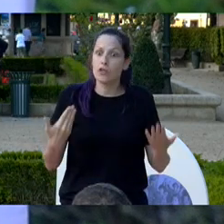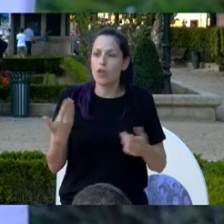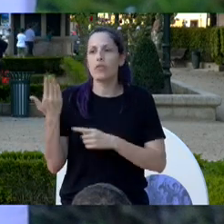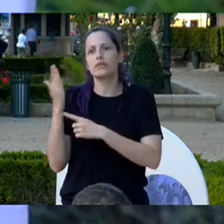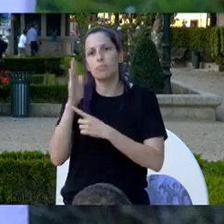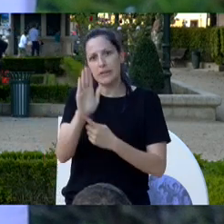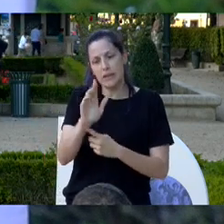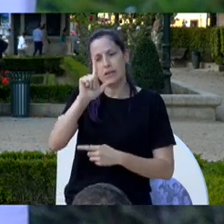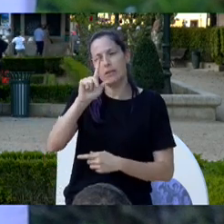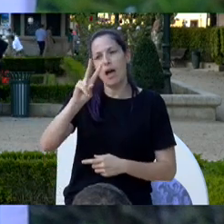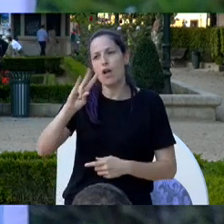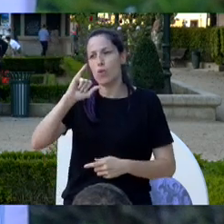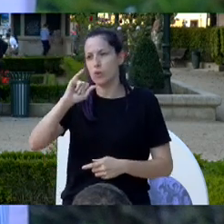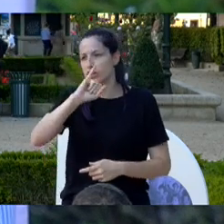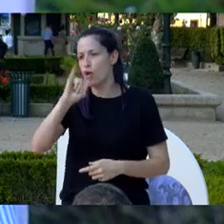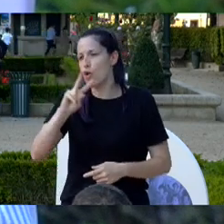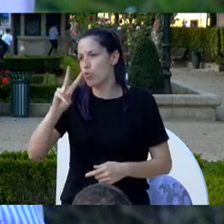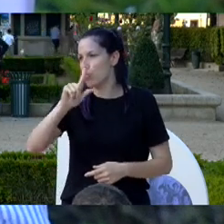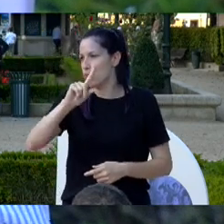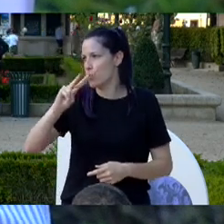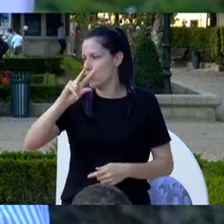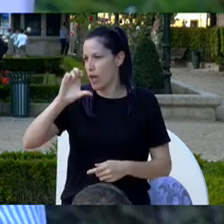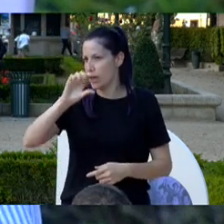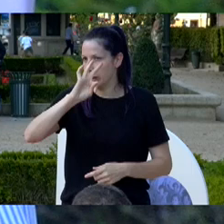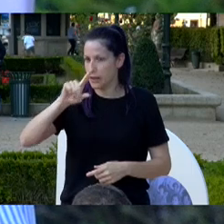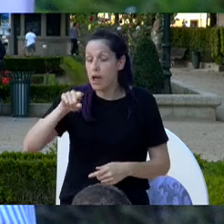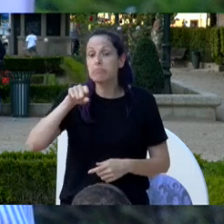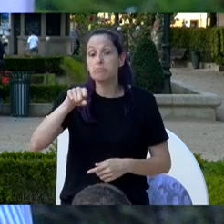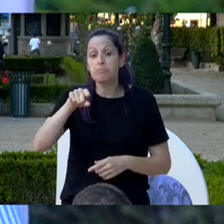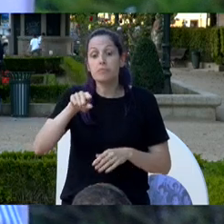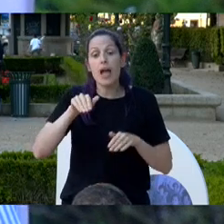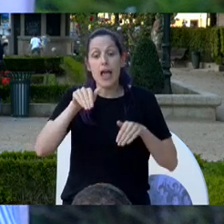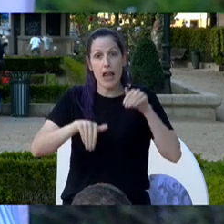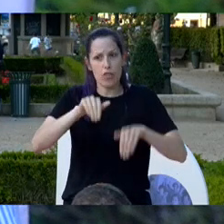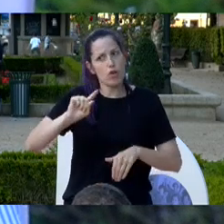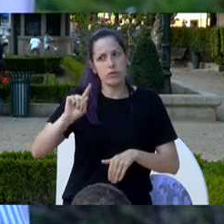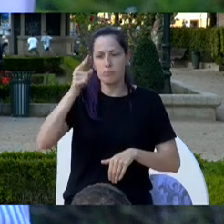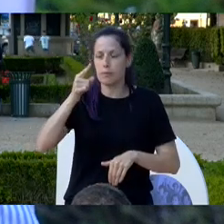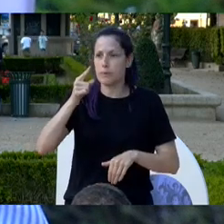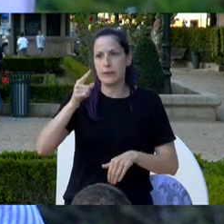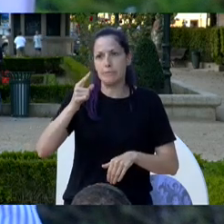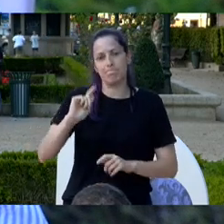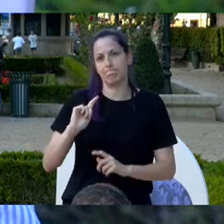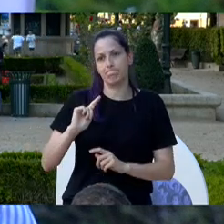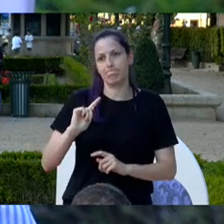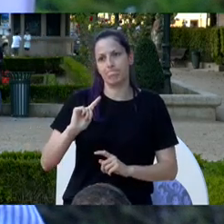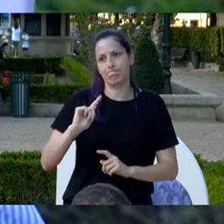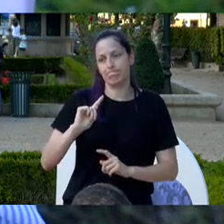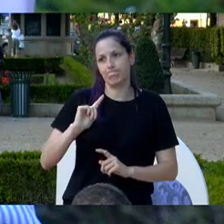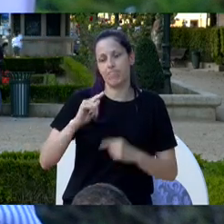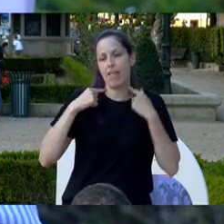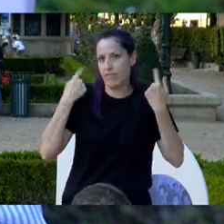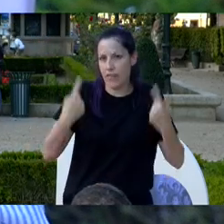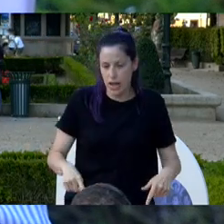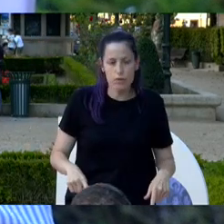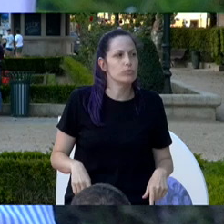primeras elecciones no consiguen sacarlo adiante, pero en 1920, pero en